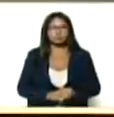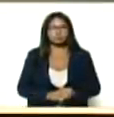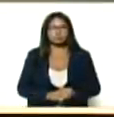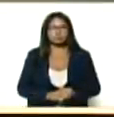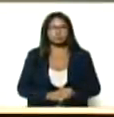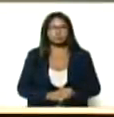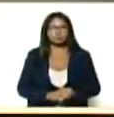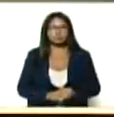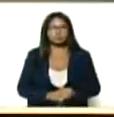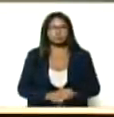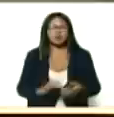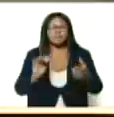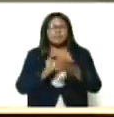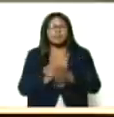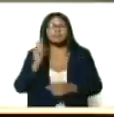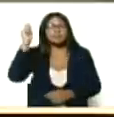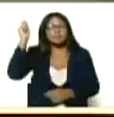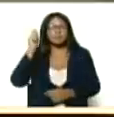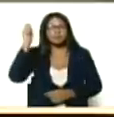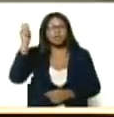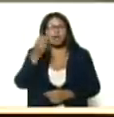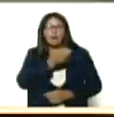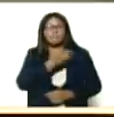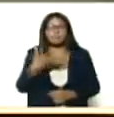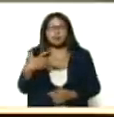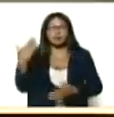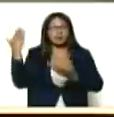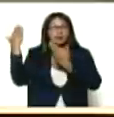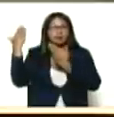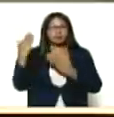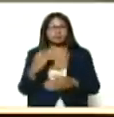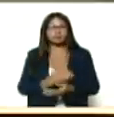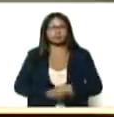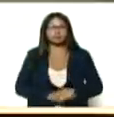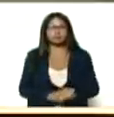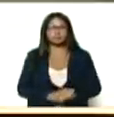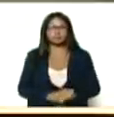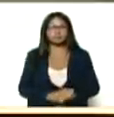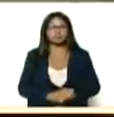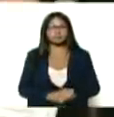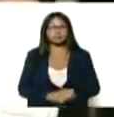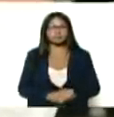La compañera diputada Blanca Ecao, Blanquita.